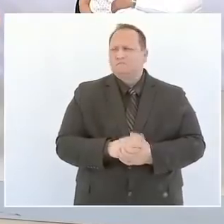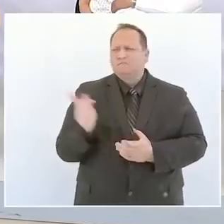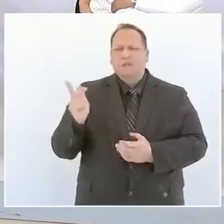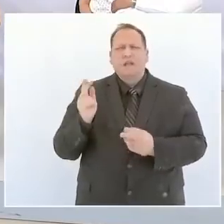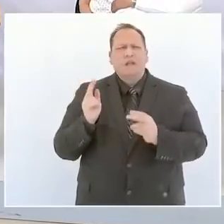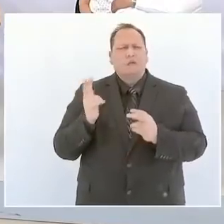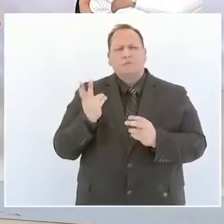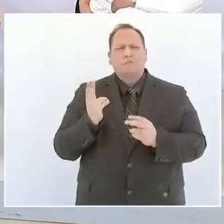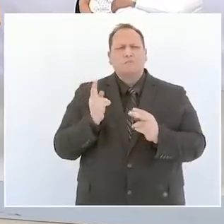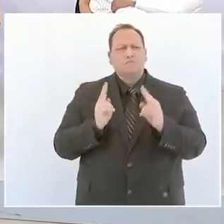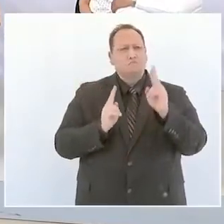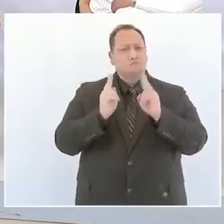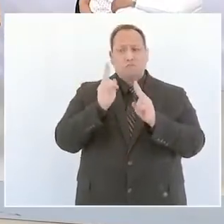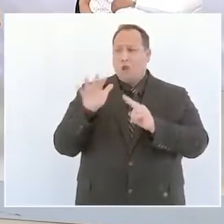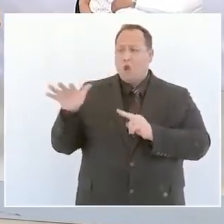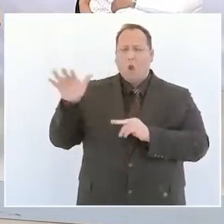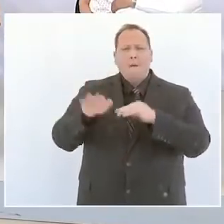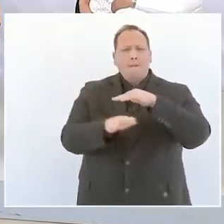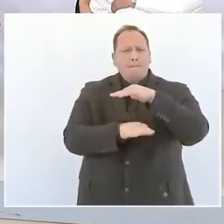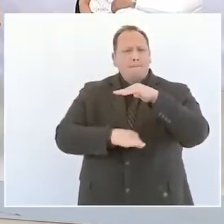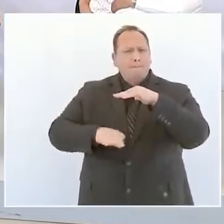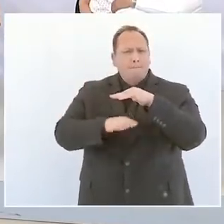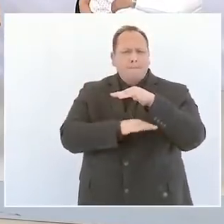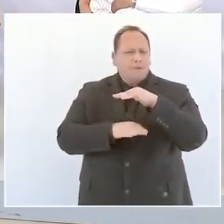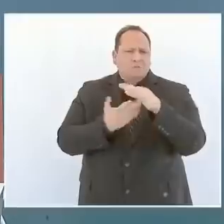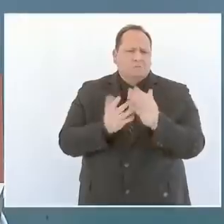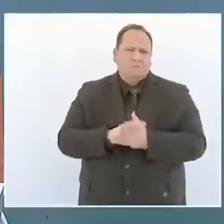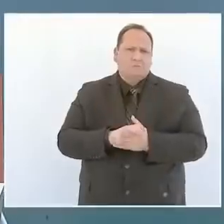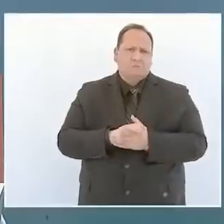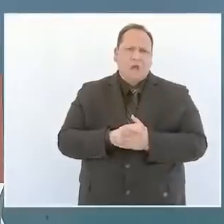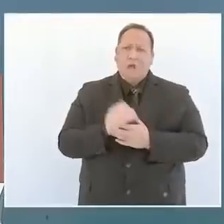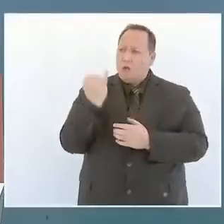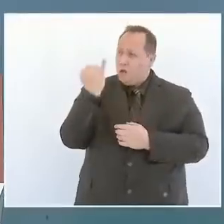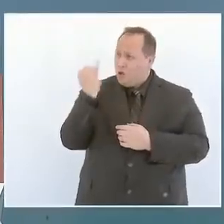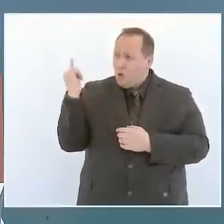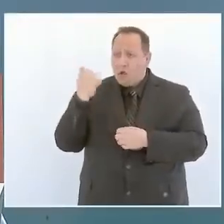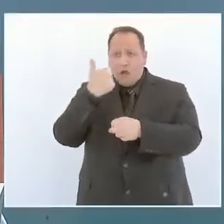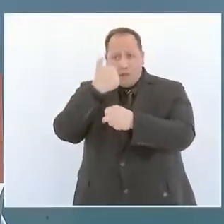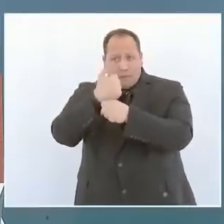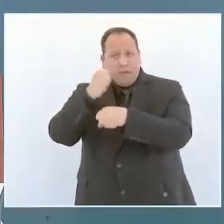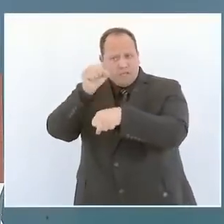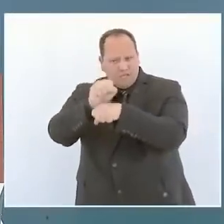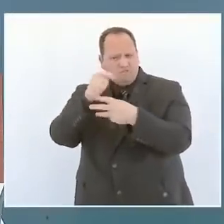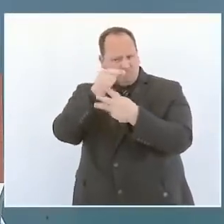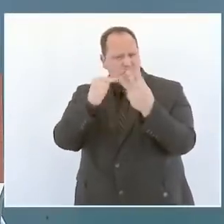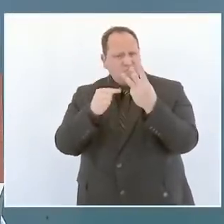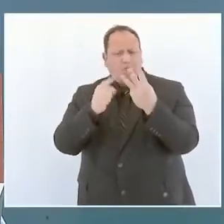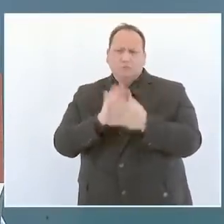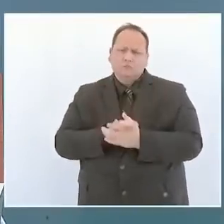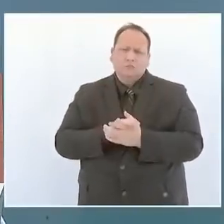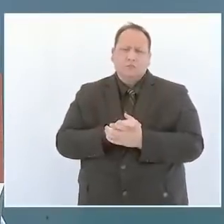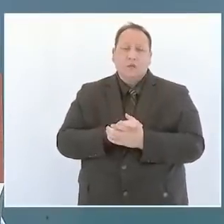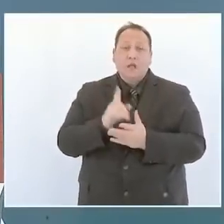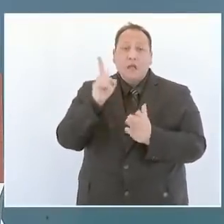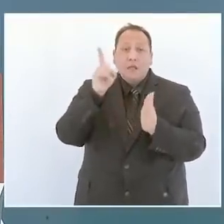de nivel básico, es decir, preescolar, primaria, secundaria,